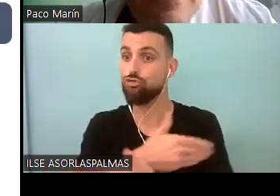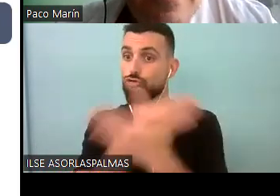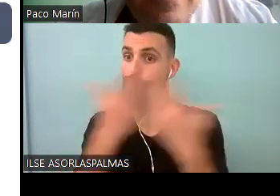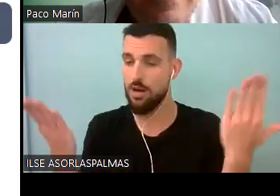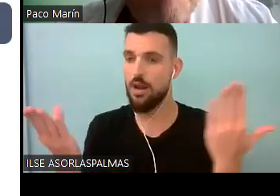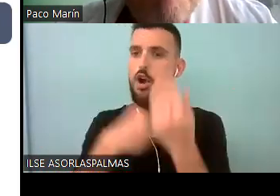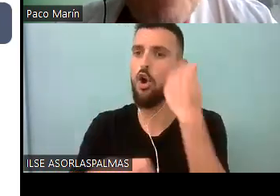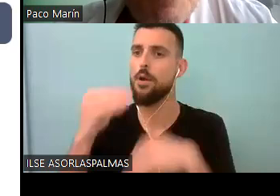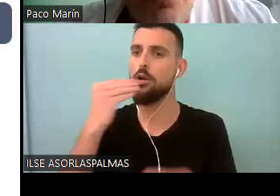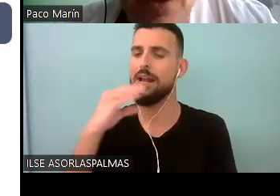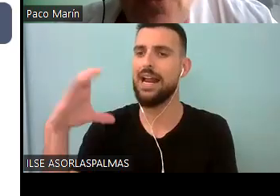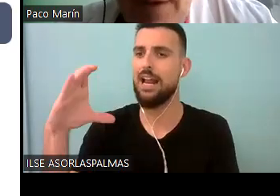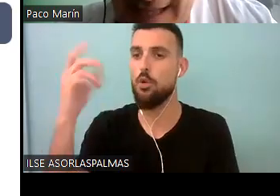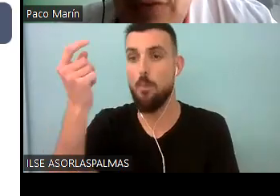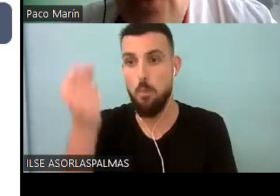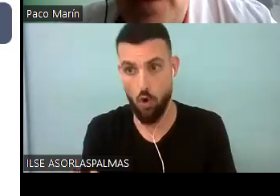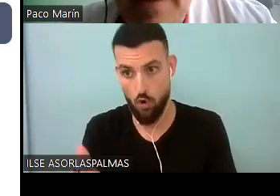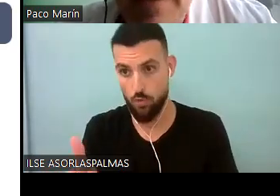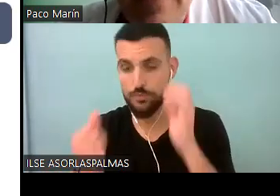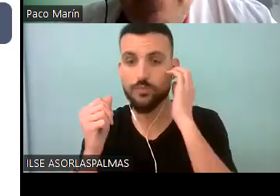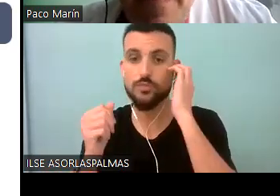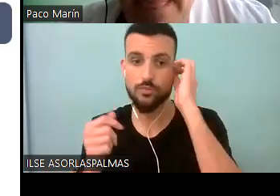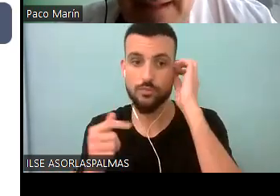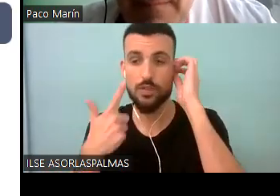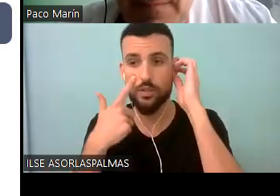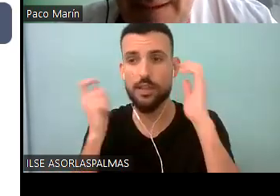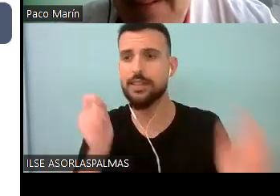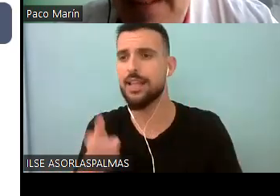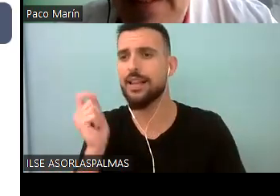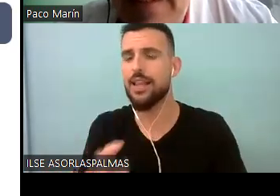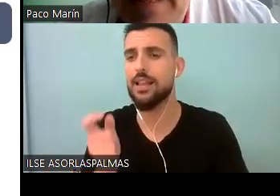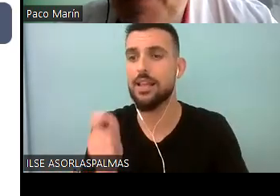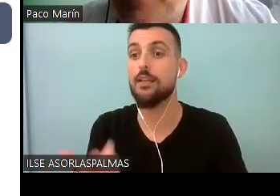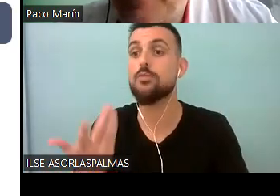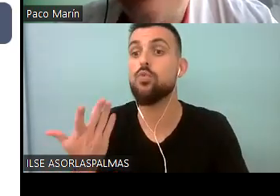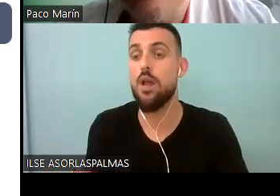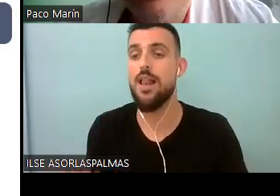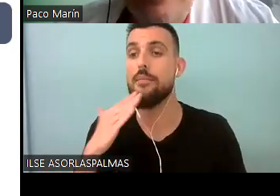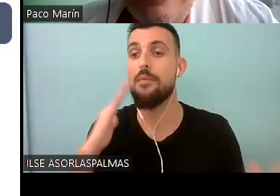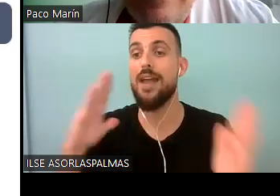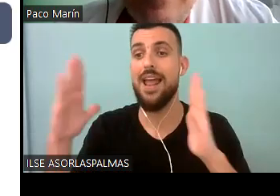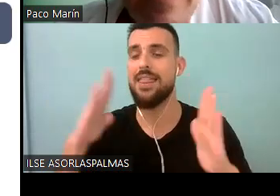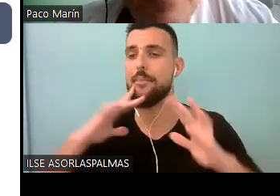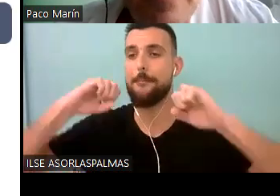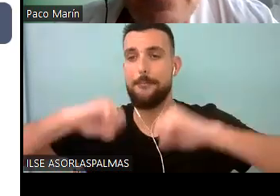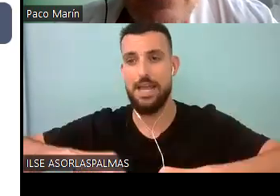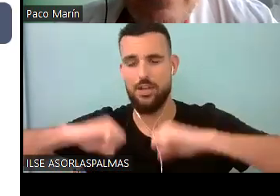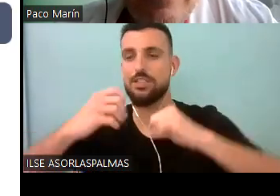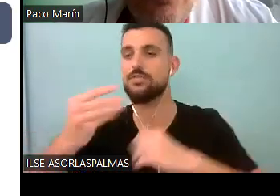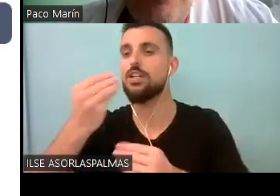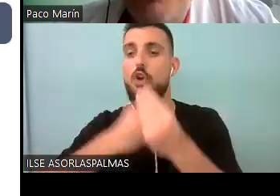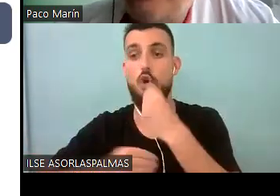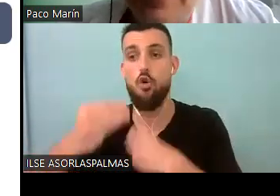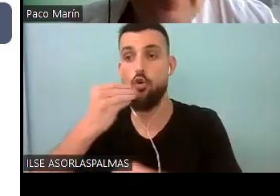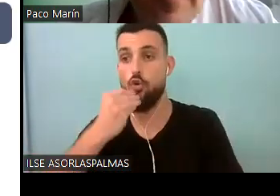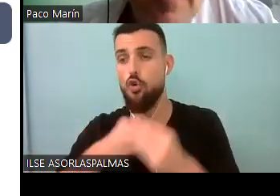necesaria. Sobre todo esto se ve más en etapas tardías, en las que la alimentación